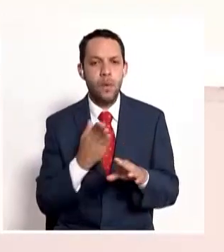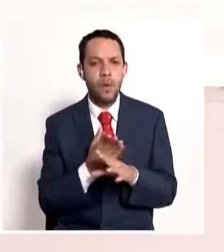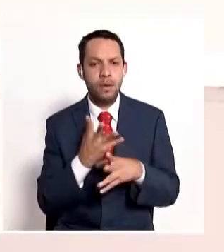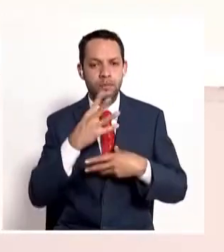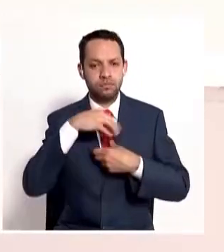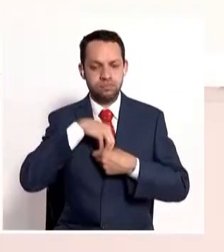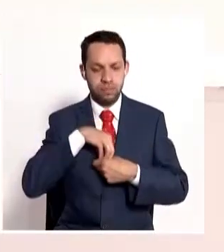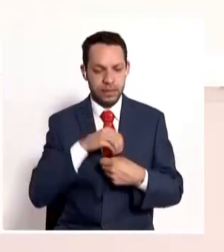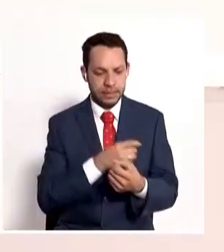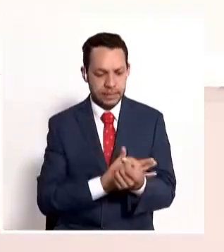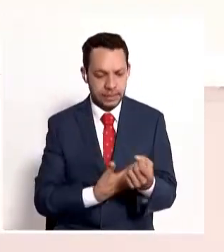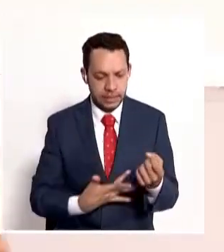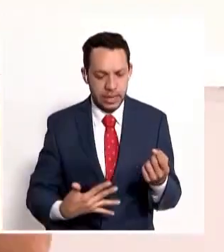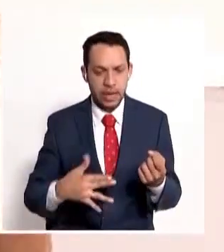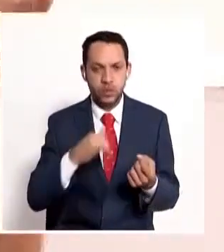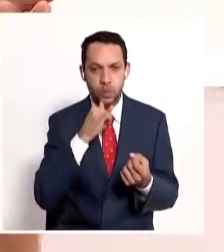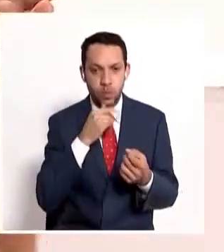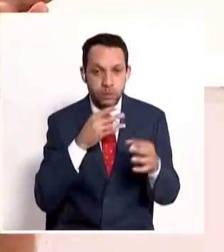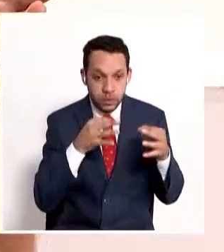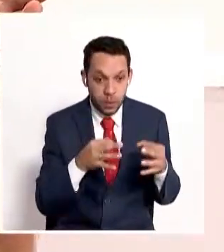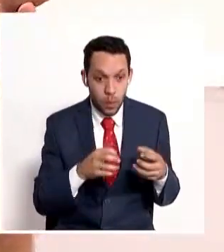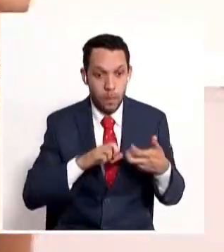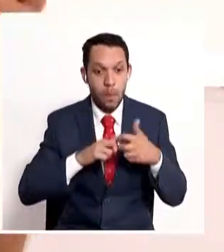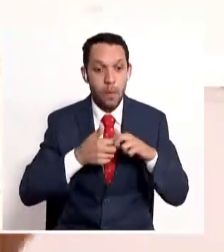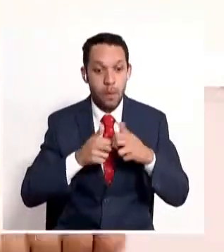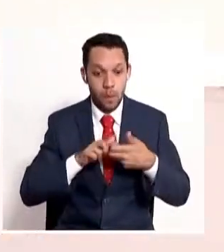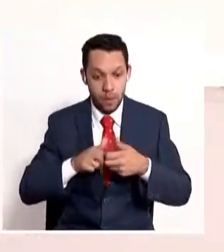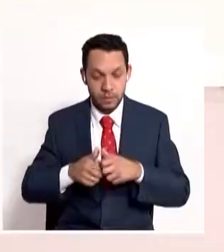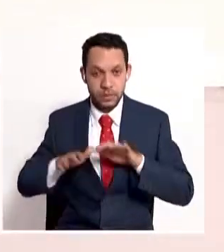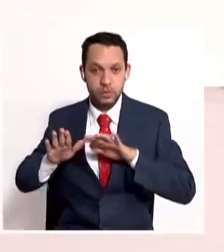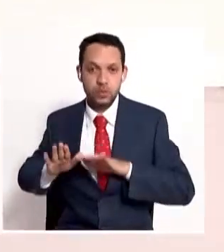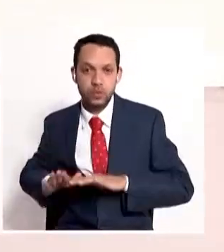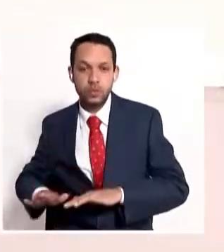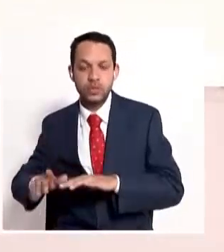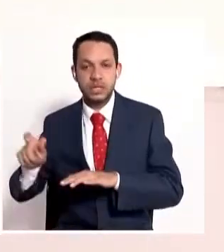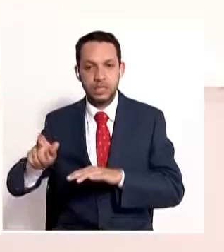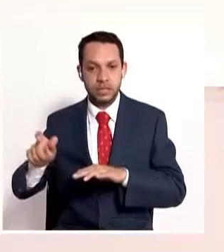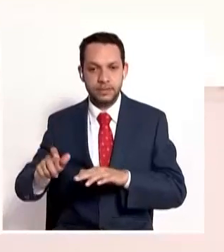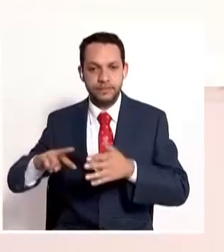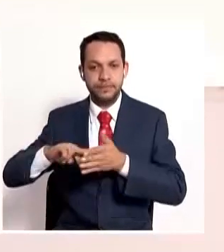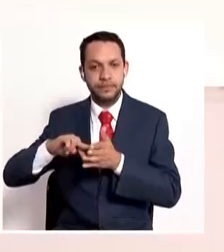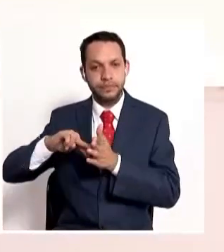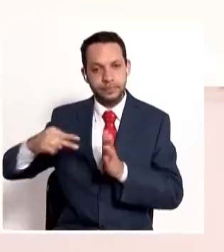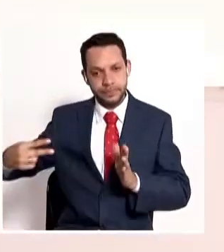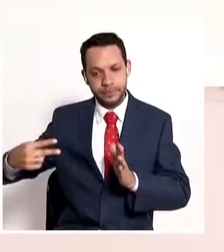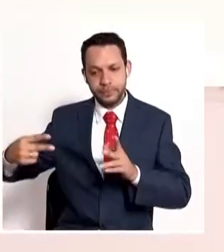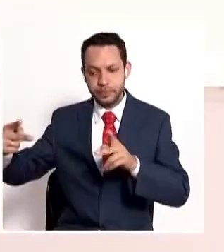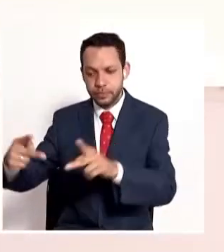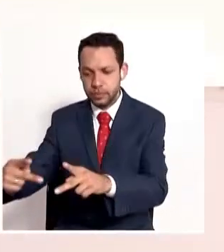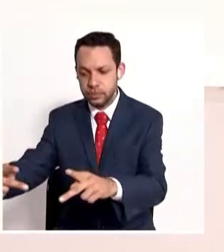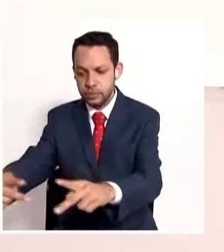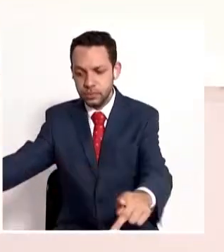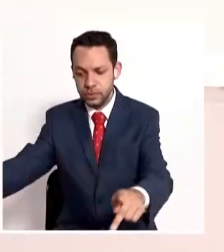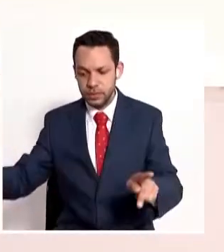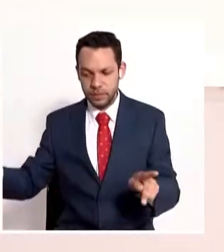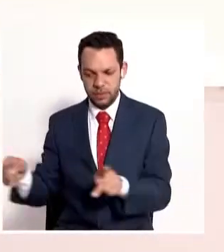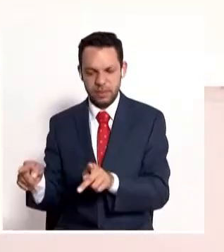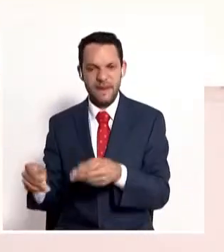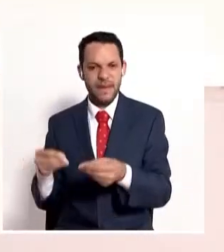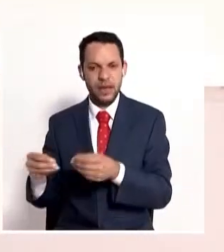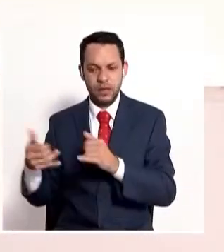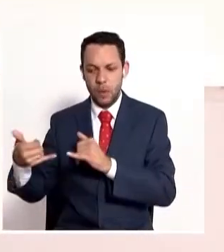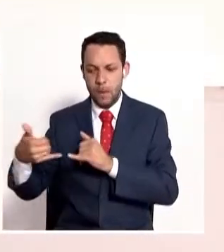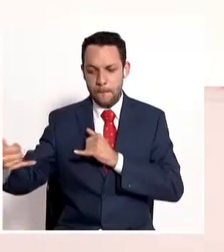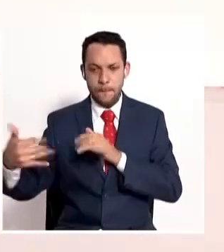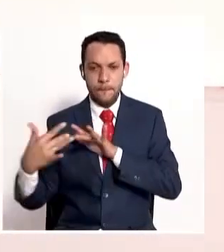entonces hay unas máquinas que ayudan a hacer la función del riñón que